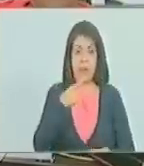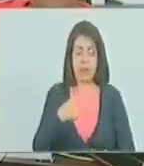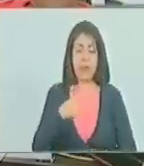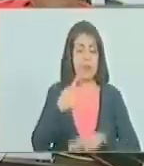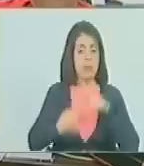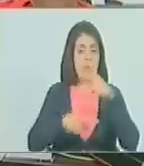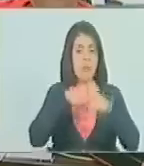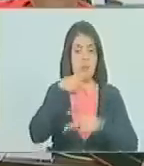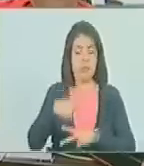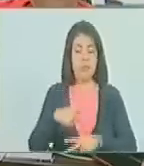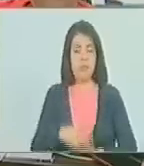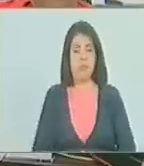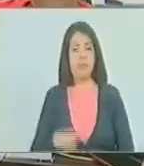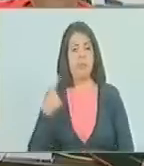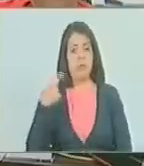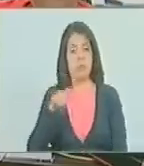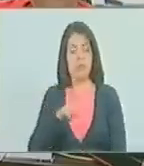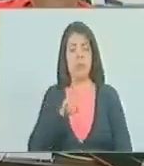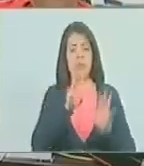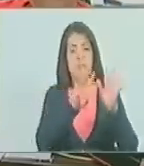un proceso en el que hubo